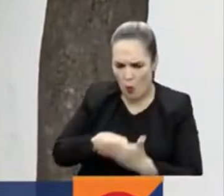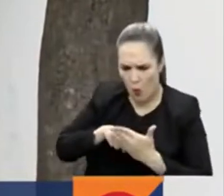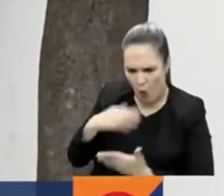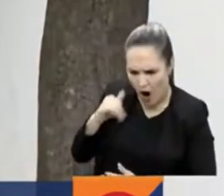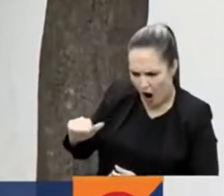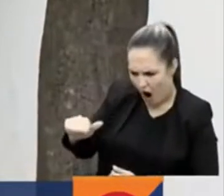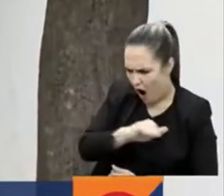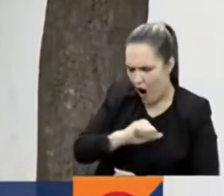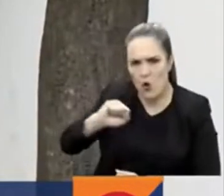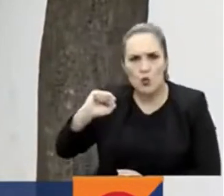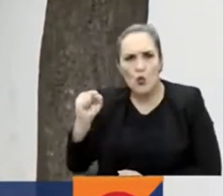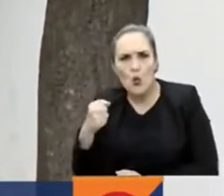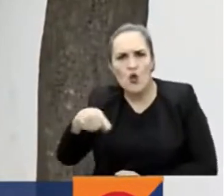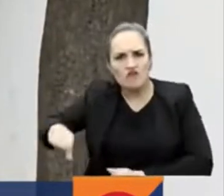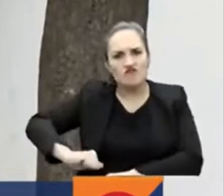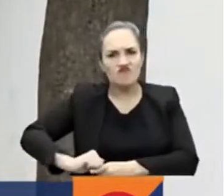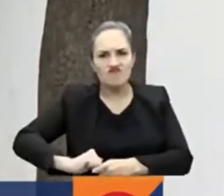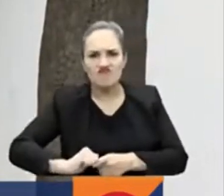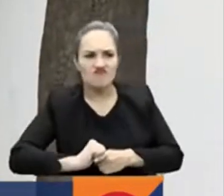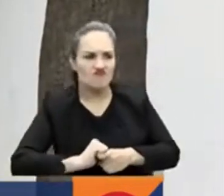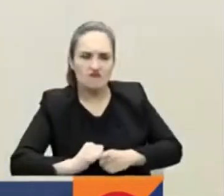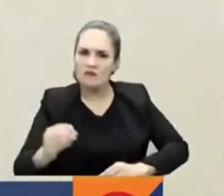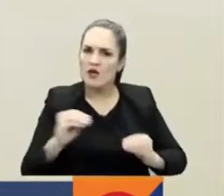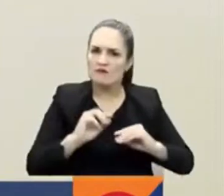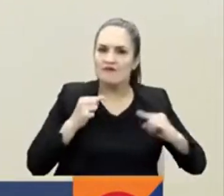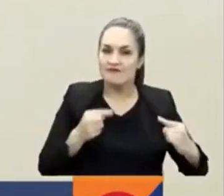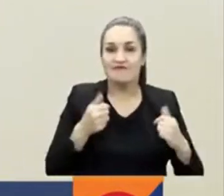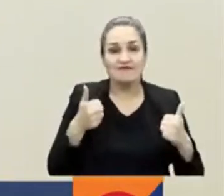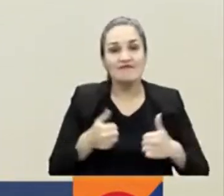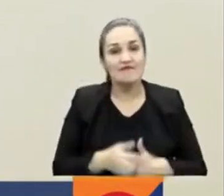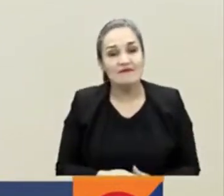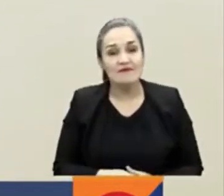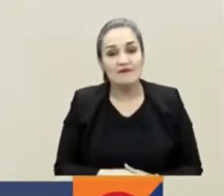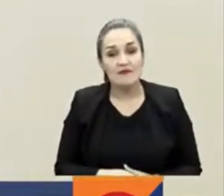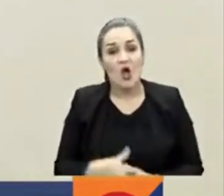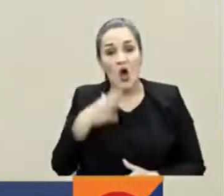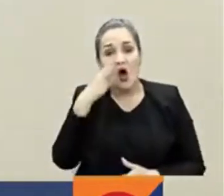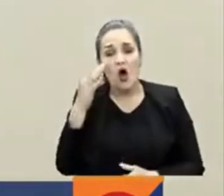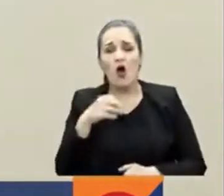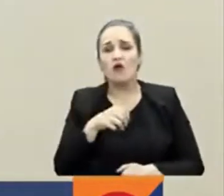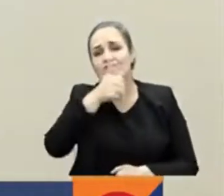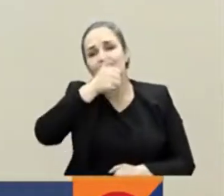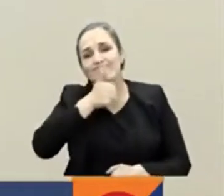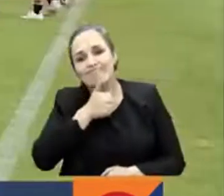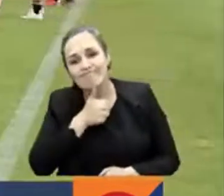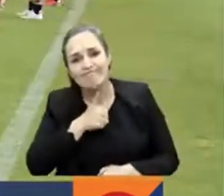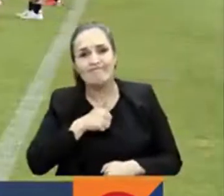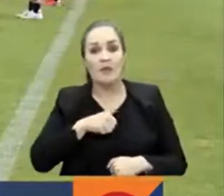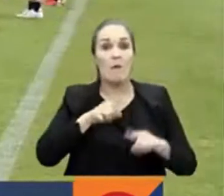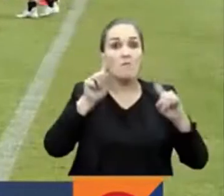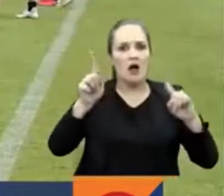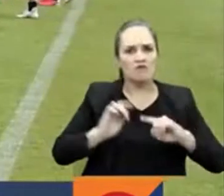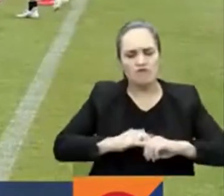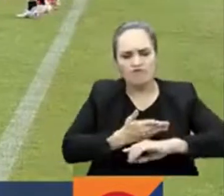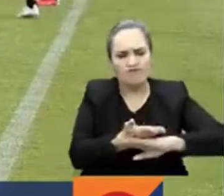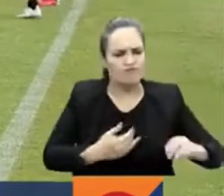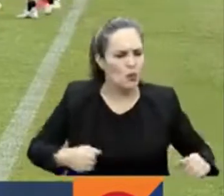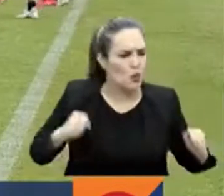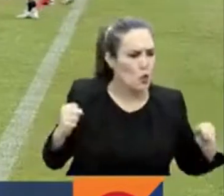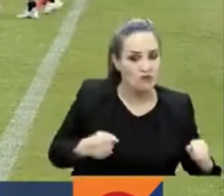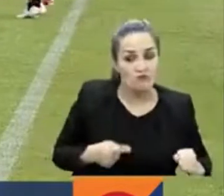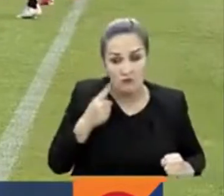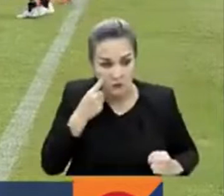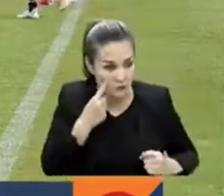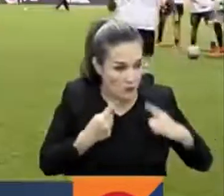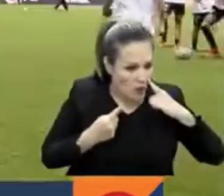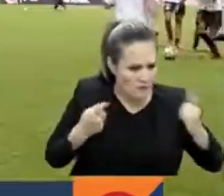tanto entrenamientos como la competencia oficial. Un hombre noble y centrado fuera del campo, pero temperamental y exigente cuando está parado en él.